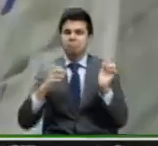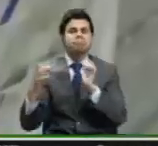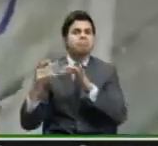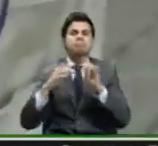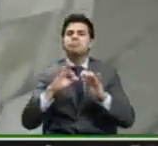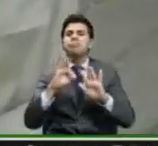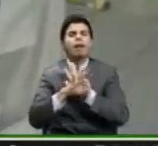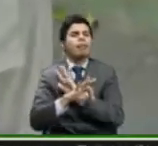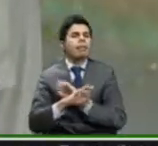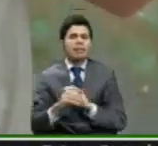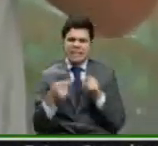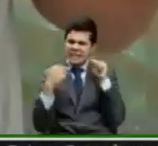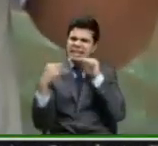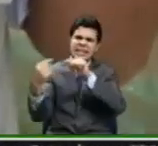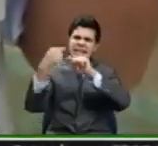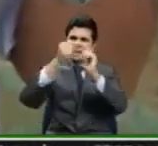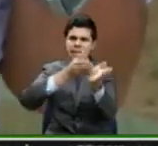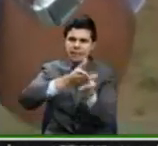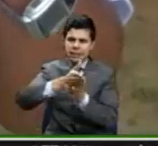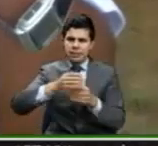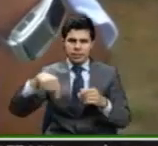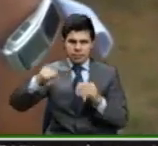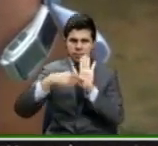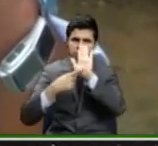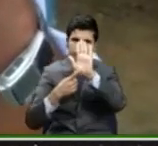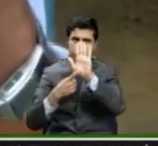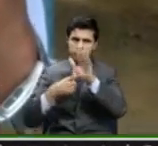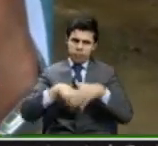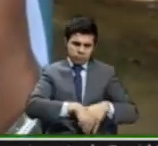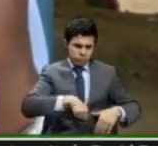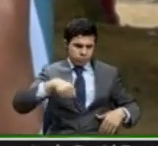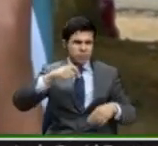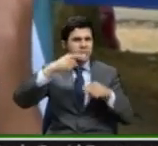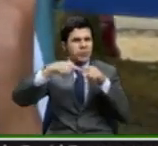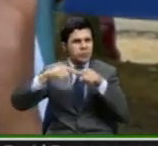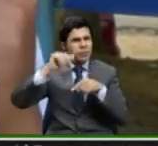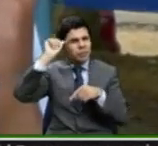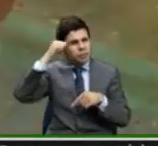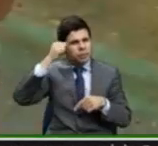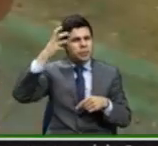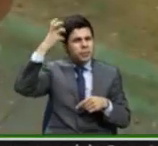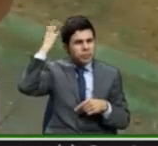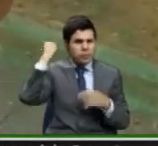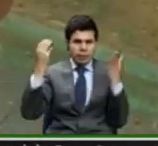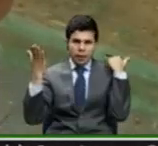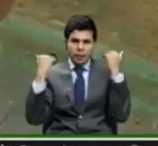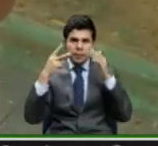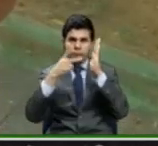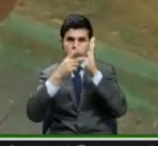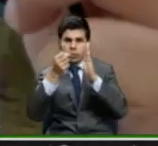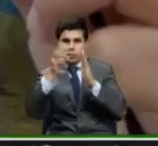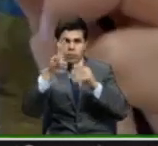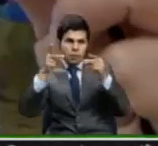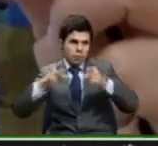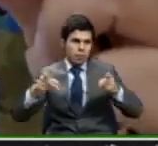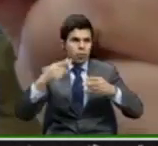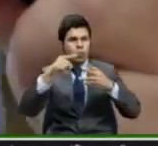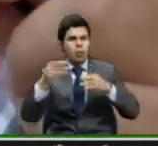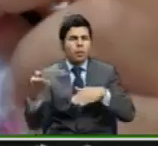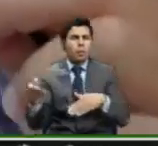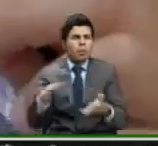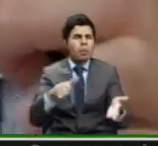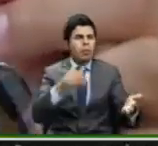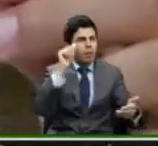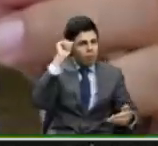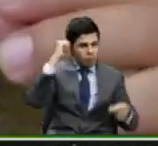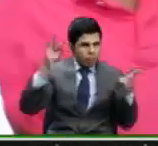unilateral. Con herramientas que los identifican, también recordaron a aquellos campesinos que en el 2013 perdieron la vida en el llamado